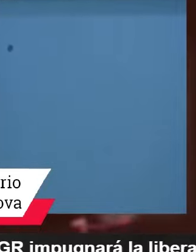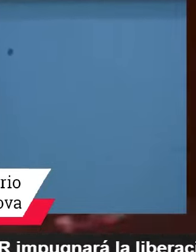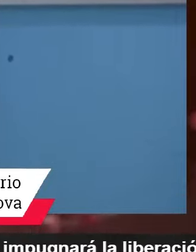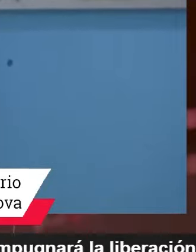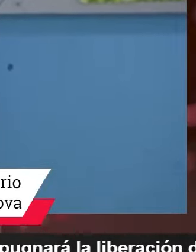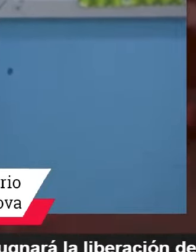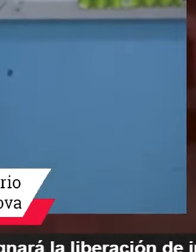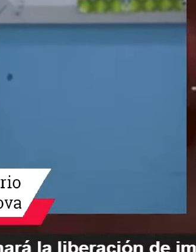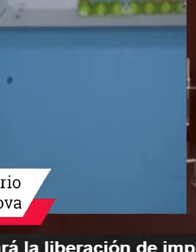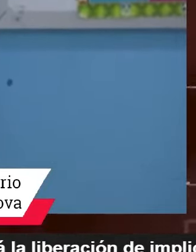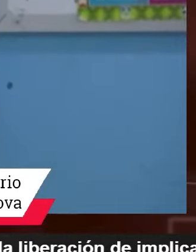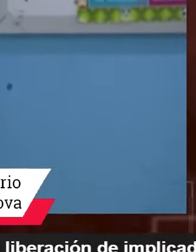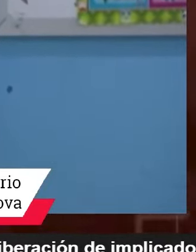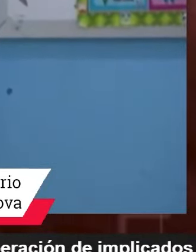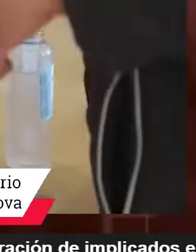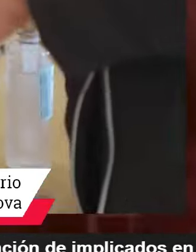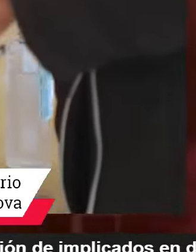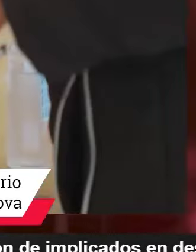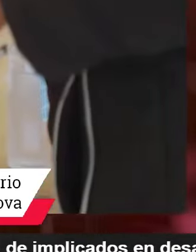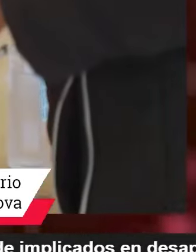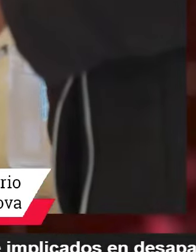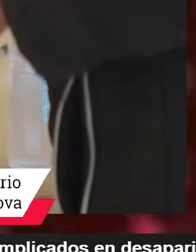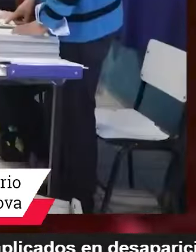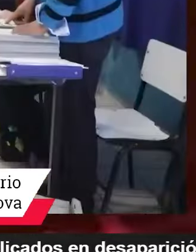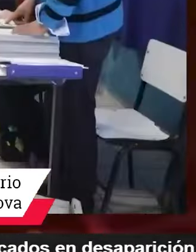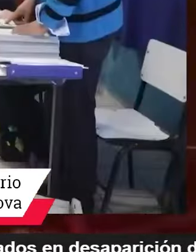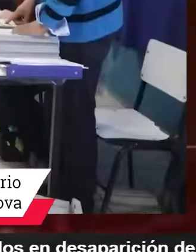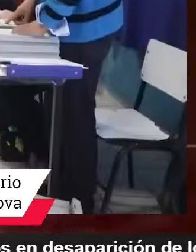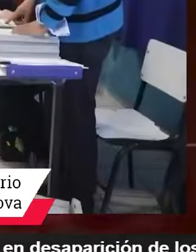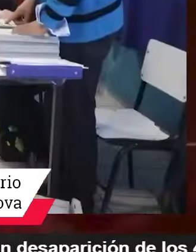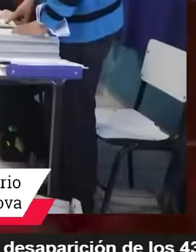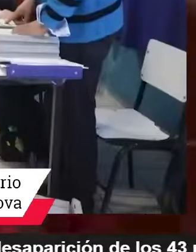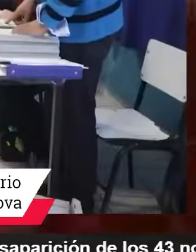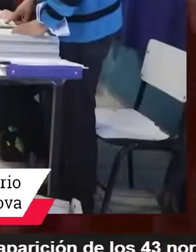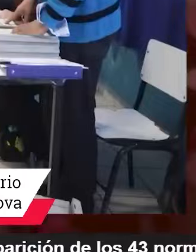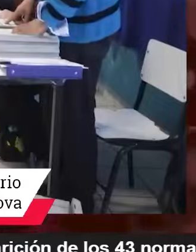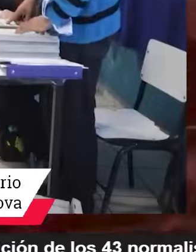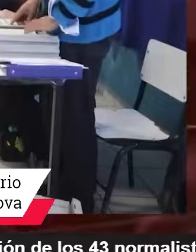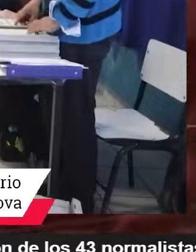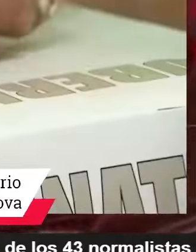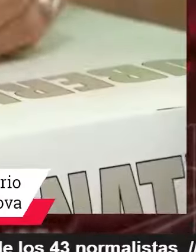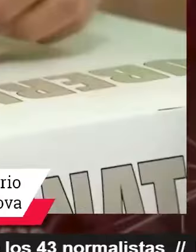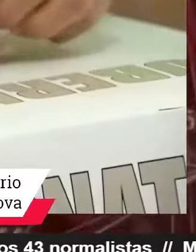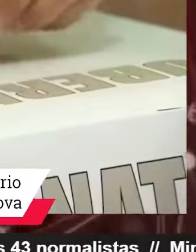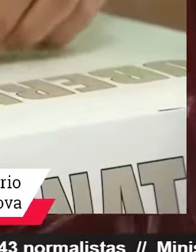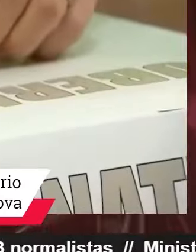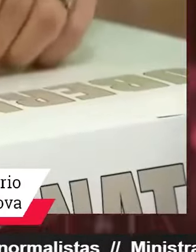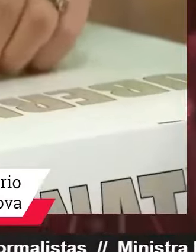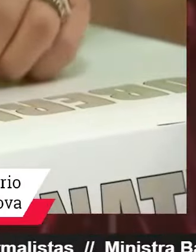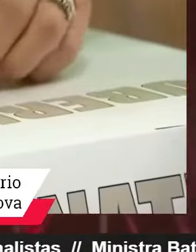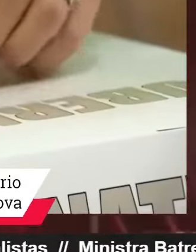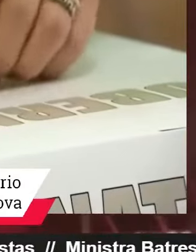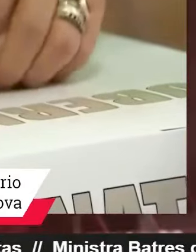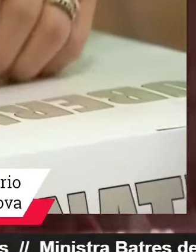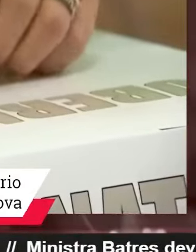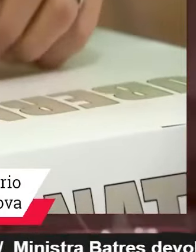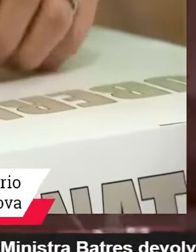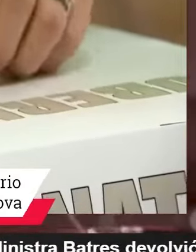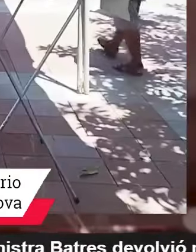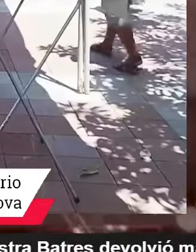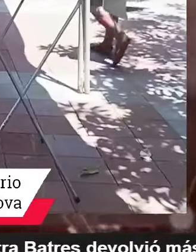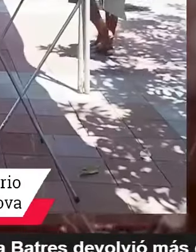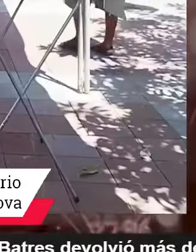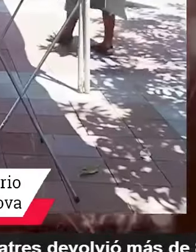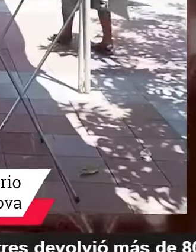de Costa Rica la Organización de Estados Americanos siempre defendió a Lorenzo Córdoba y vamos a recuperar